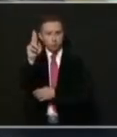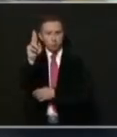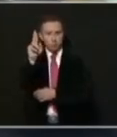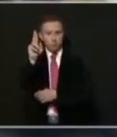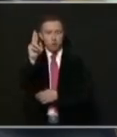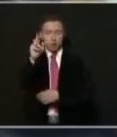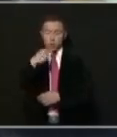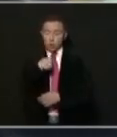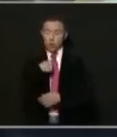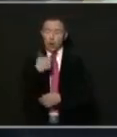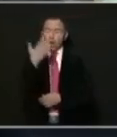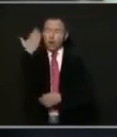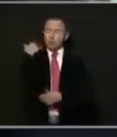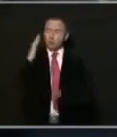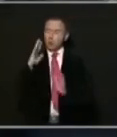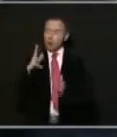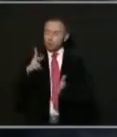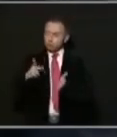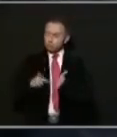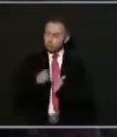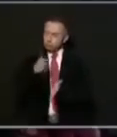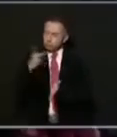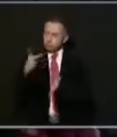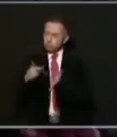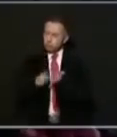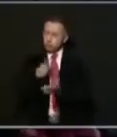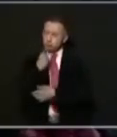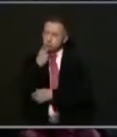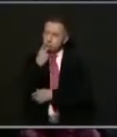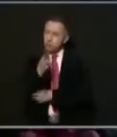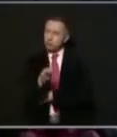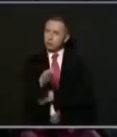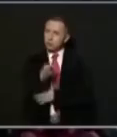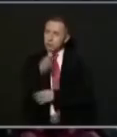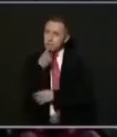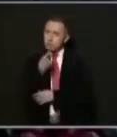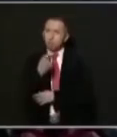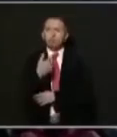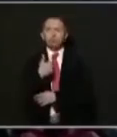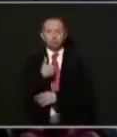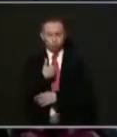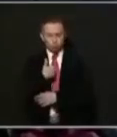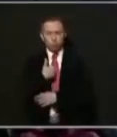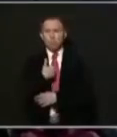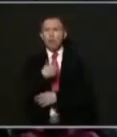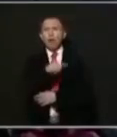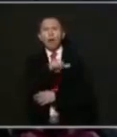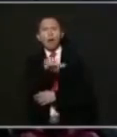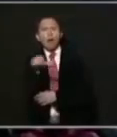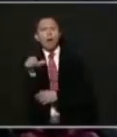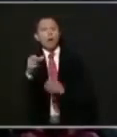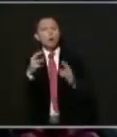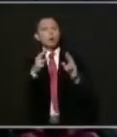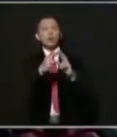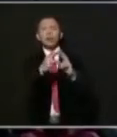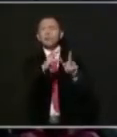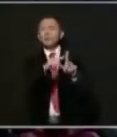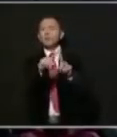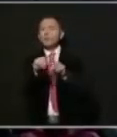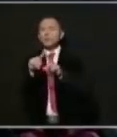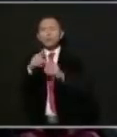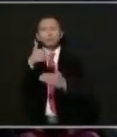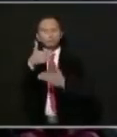en otras ocasiones, soy respetuoso de todas las religiones y